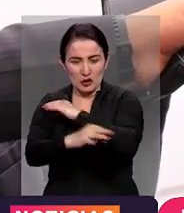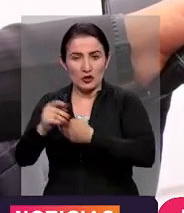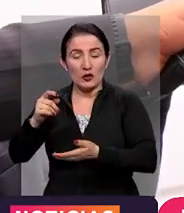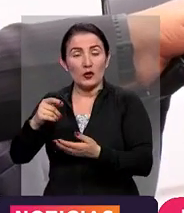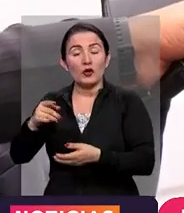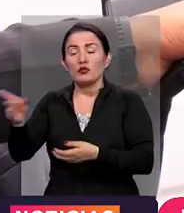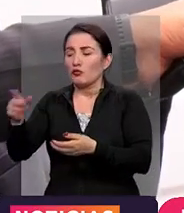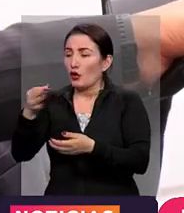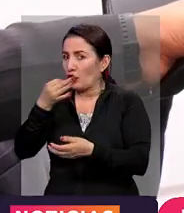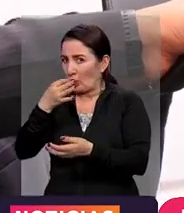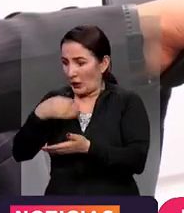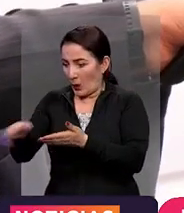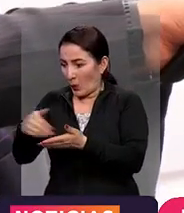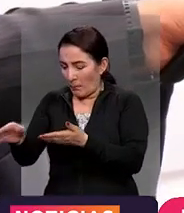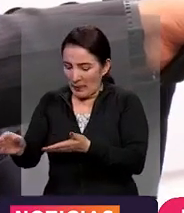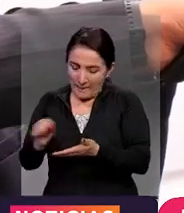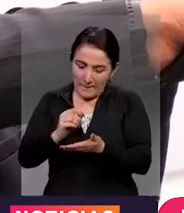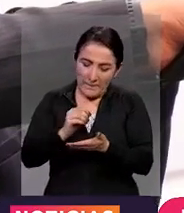en las droguerías,